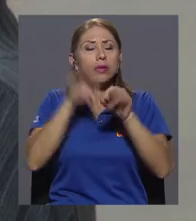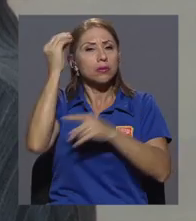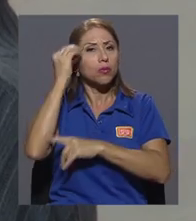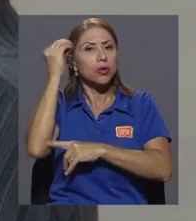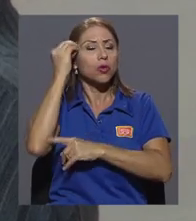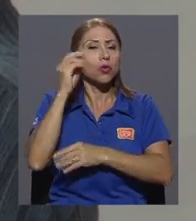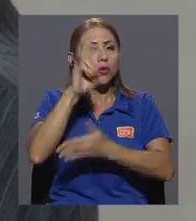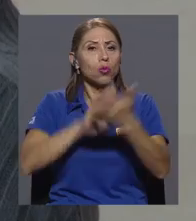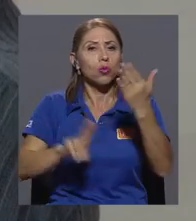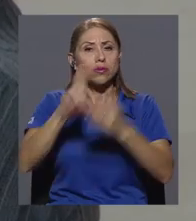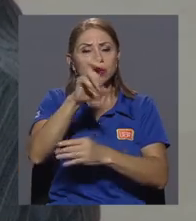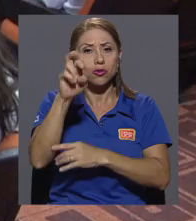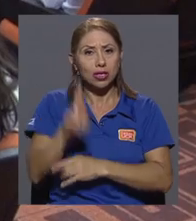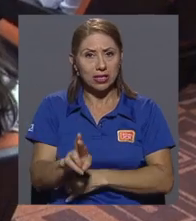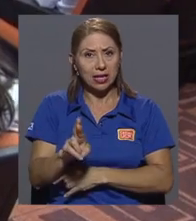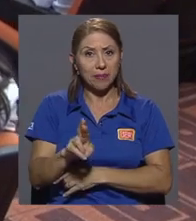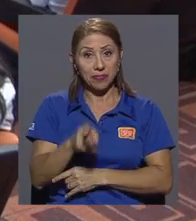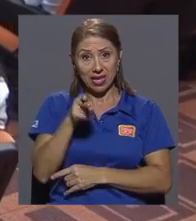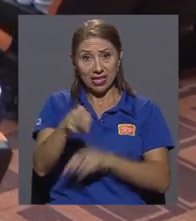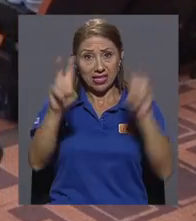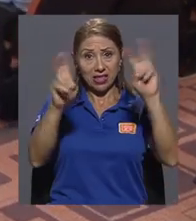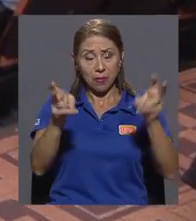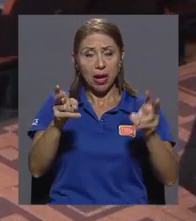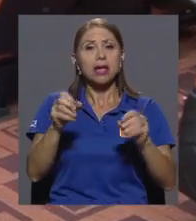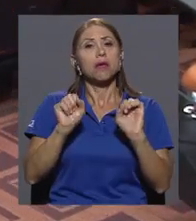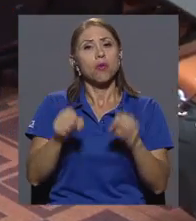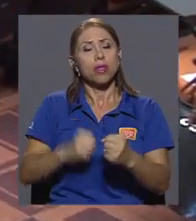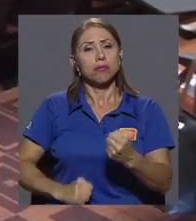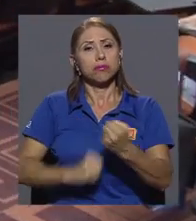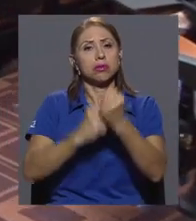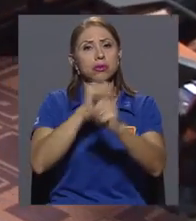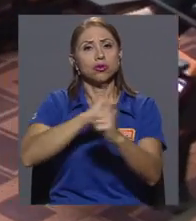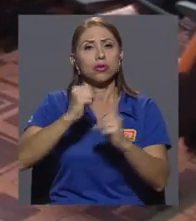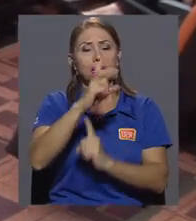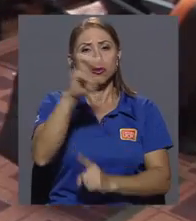temas como este y que tienen un aporte a la sociedad costarricense